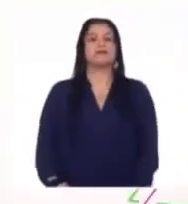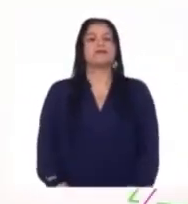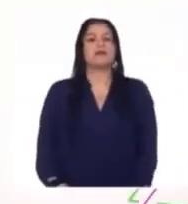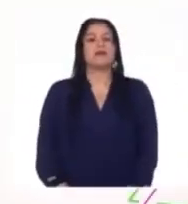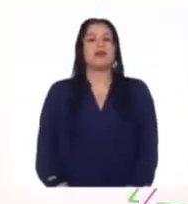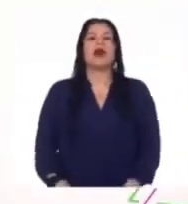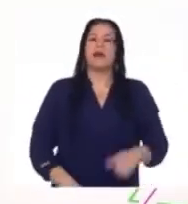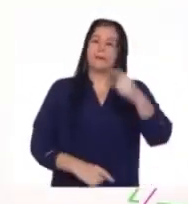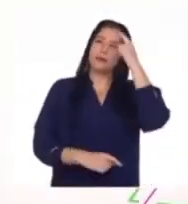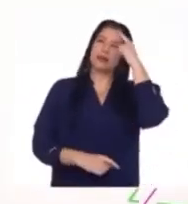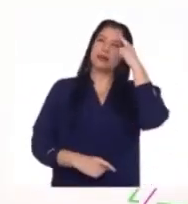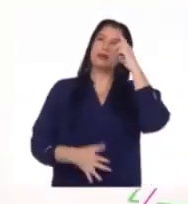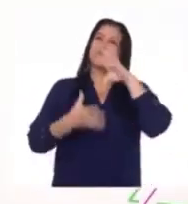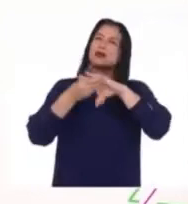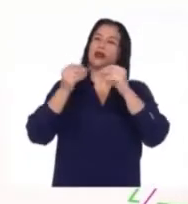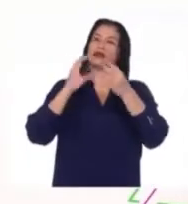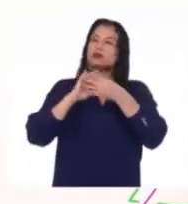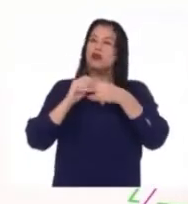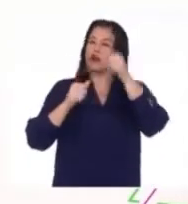Pensemos en la historia de Miguel.